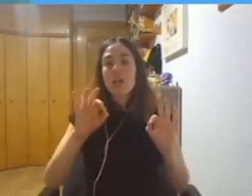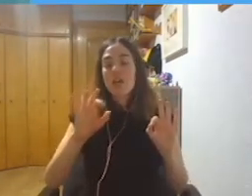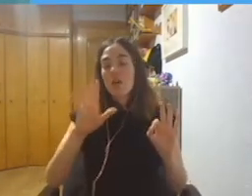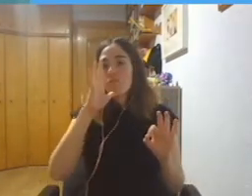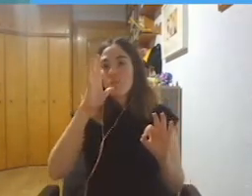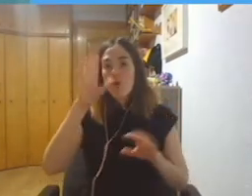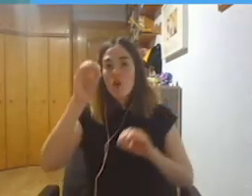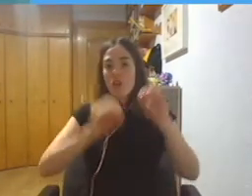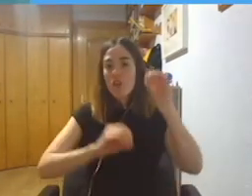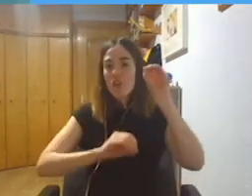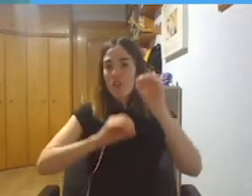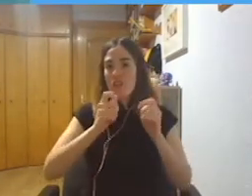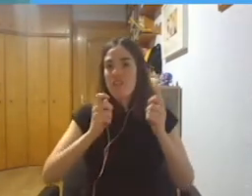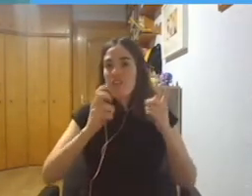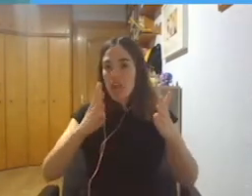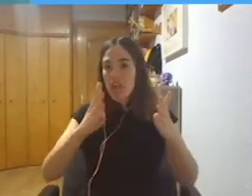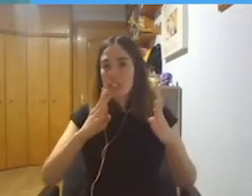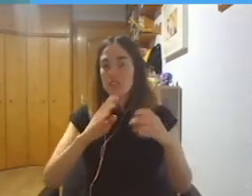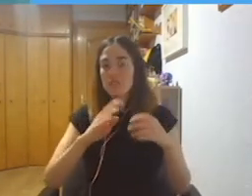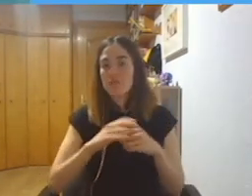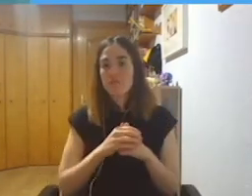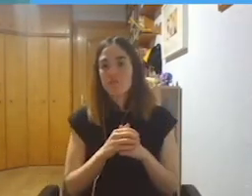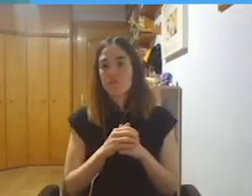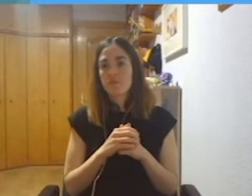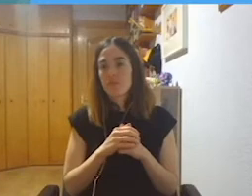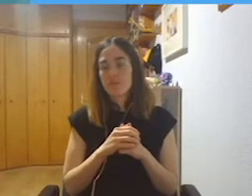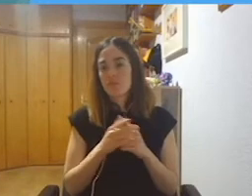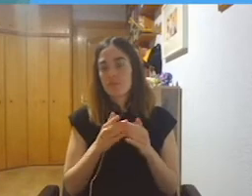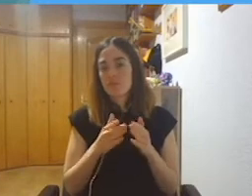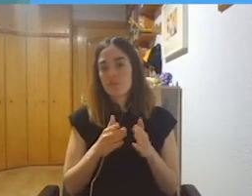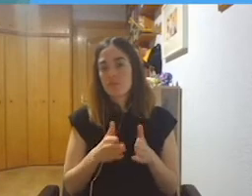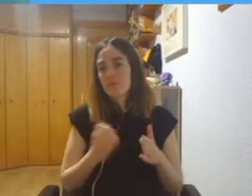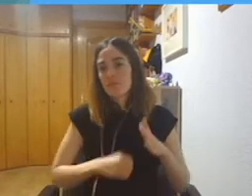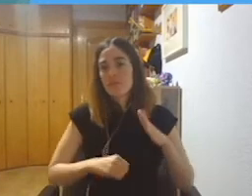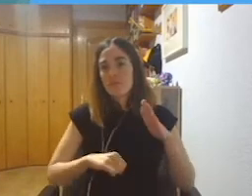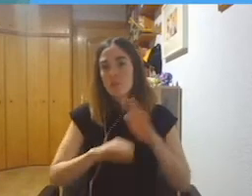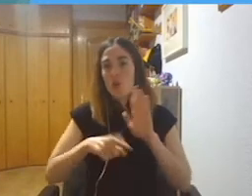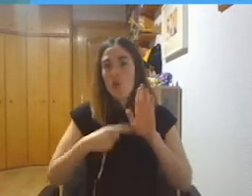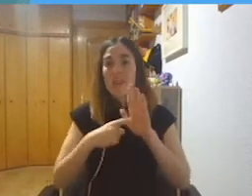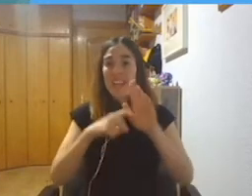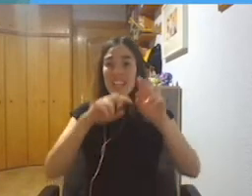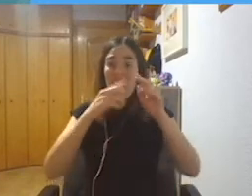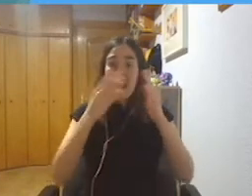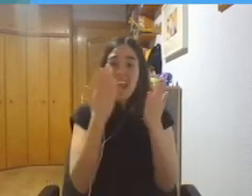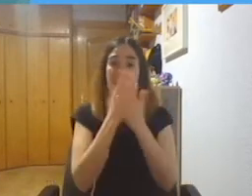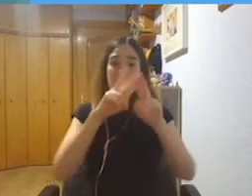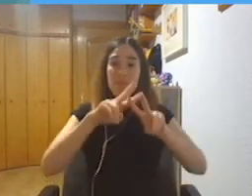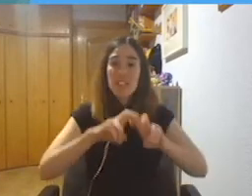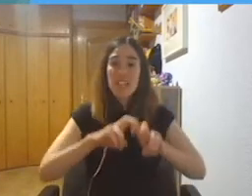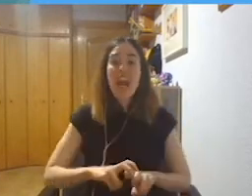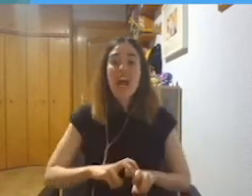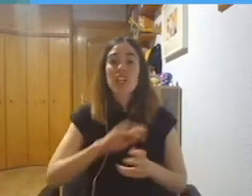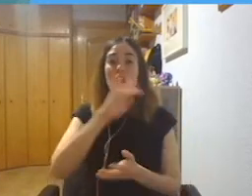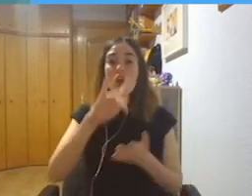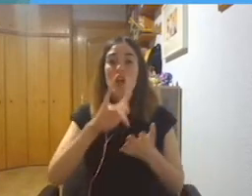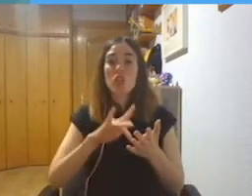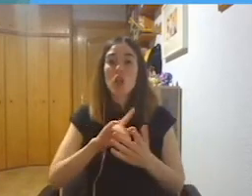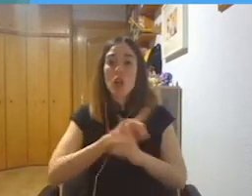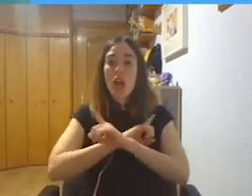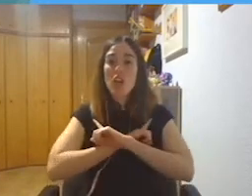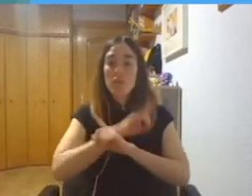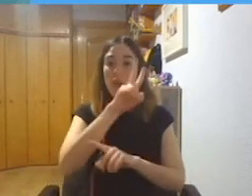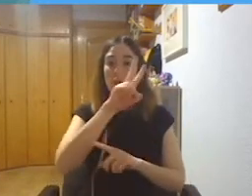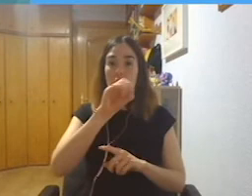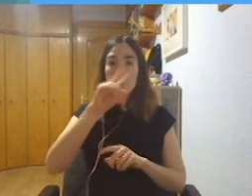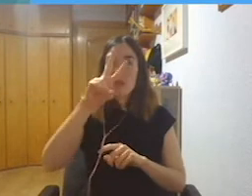que son bastante absolutas. Como digo, esta investigación se hizo en el mes de noviembre